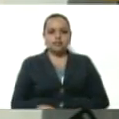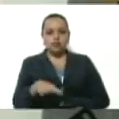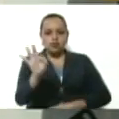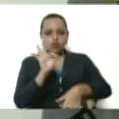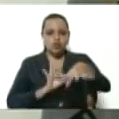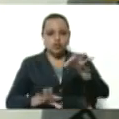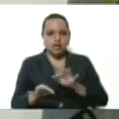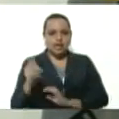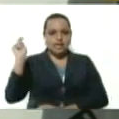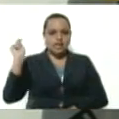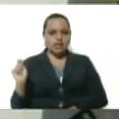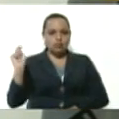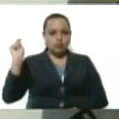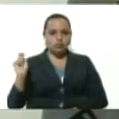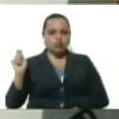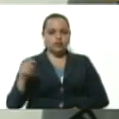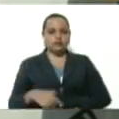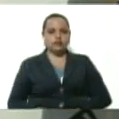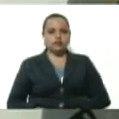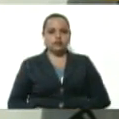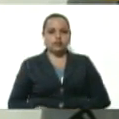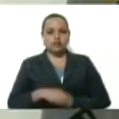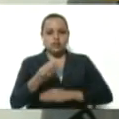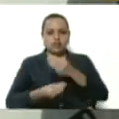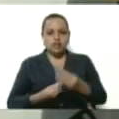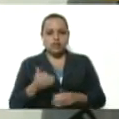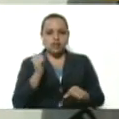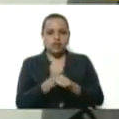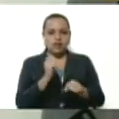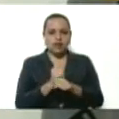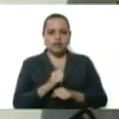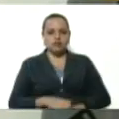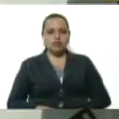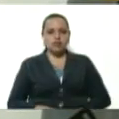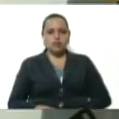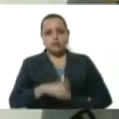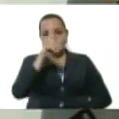los diputados y diputadas que cumplirán sus funciones durante el periodo